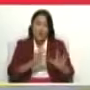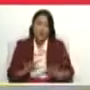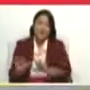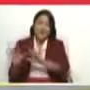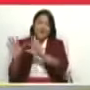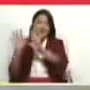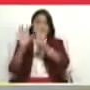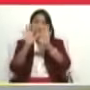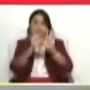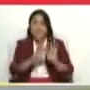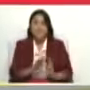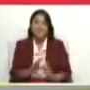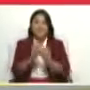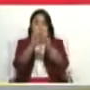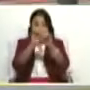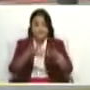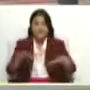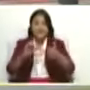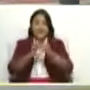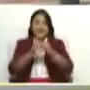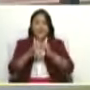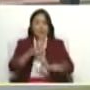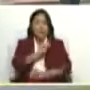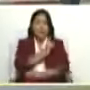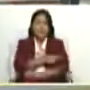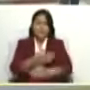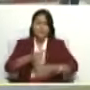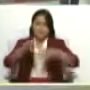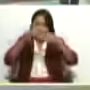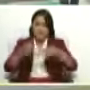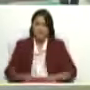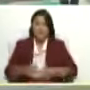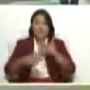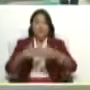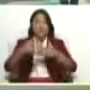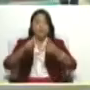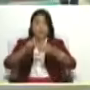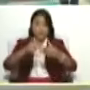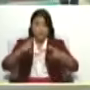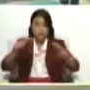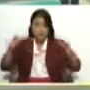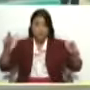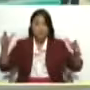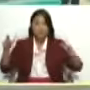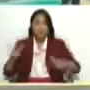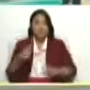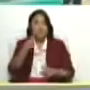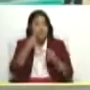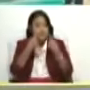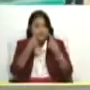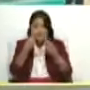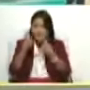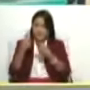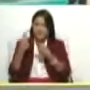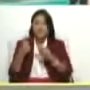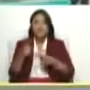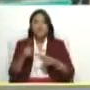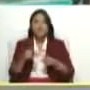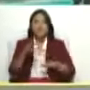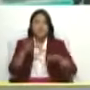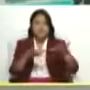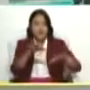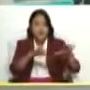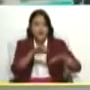poderoso movimiento deportivo en Venezuela que tiene que ir acrecentando veo rostros